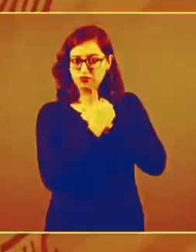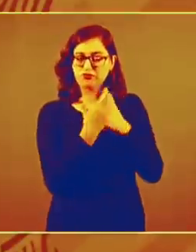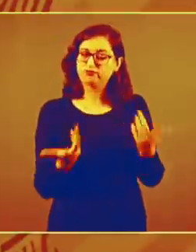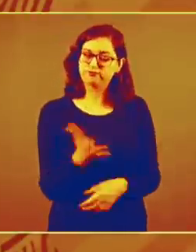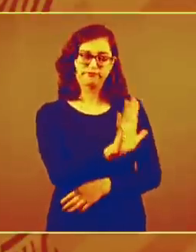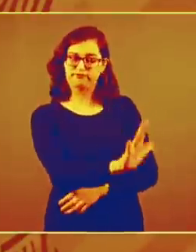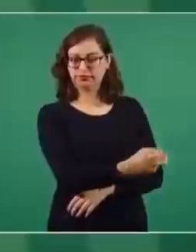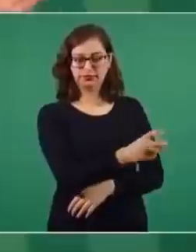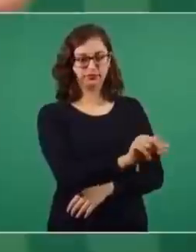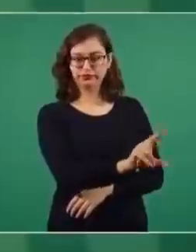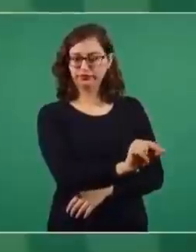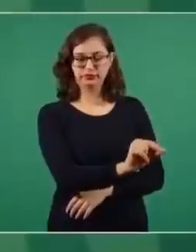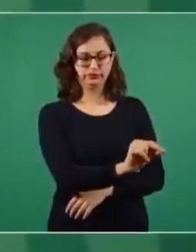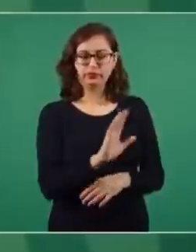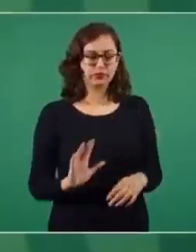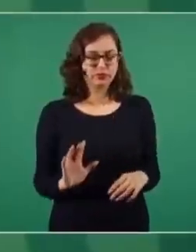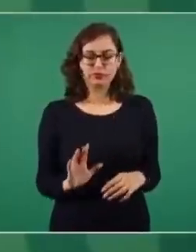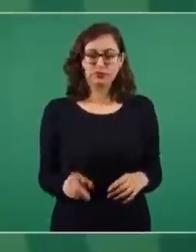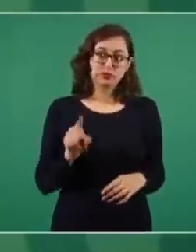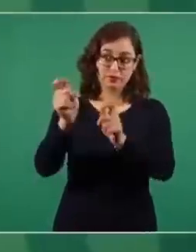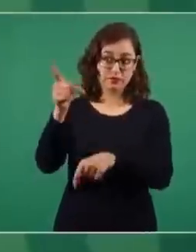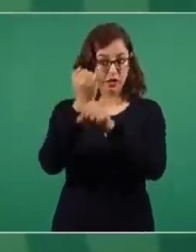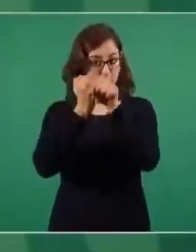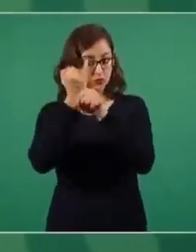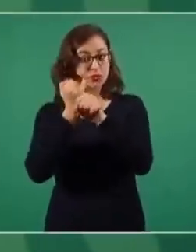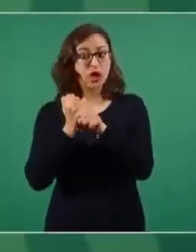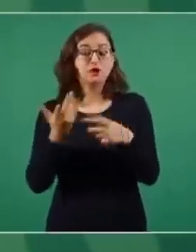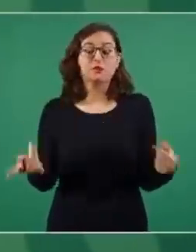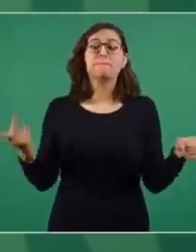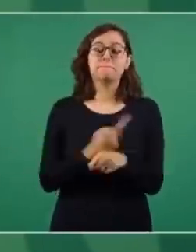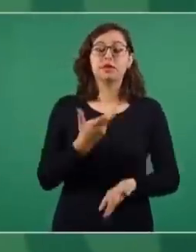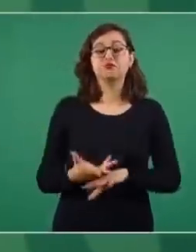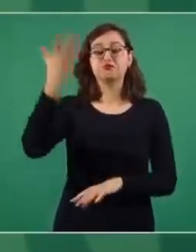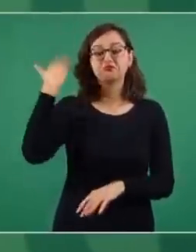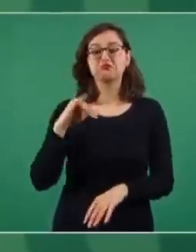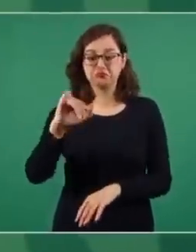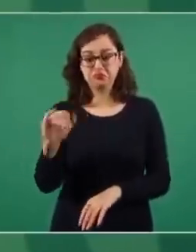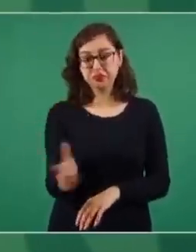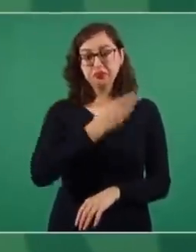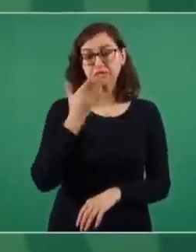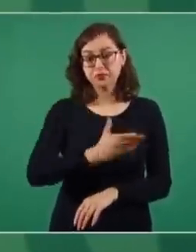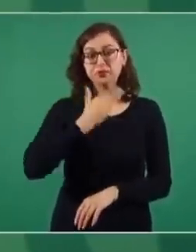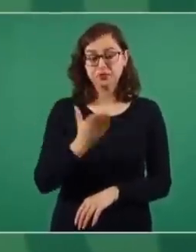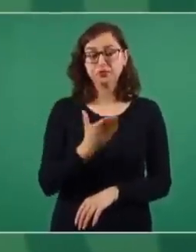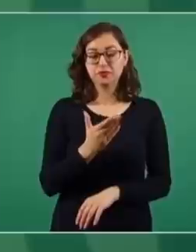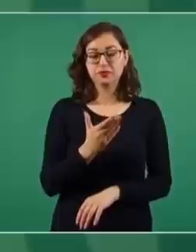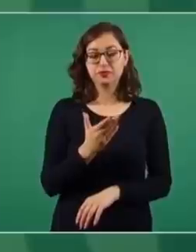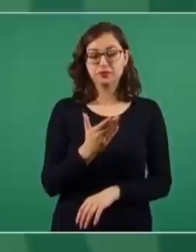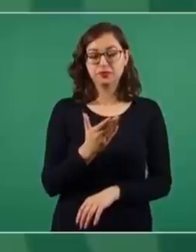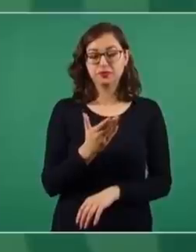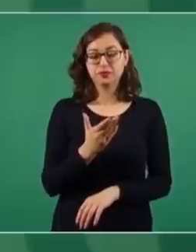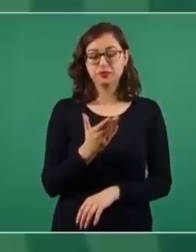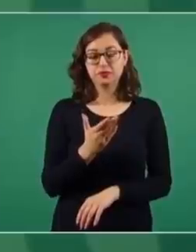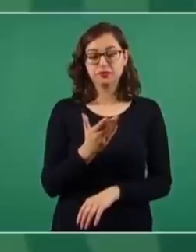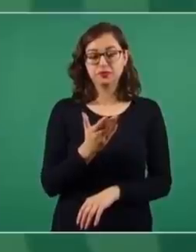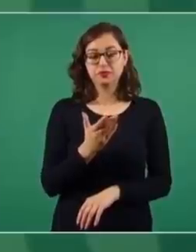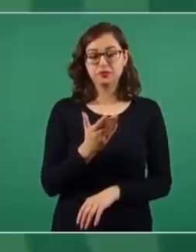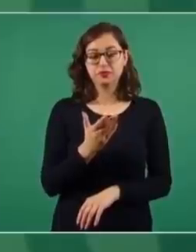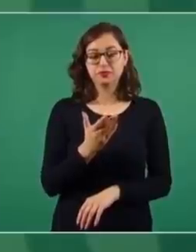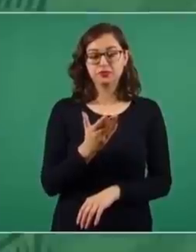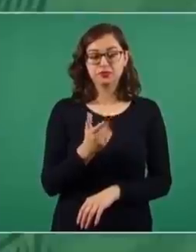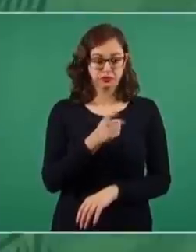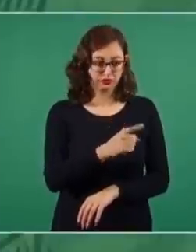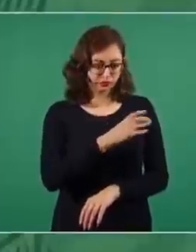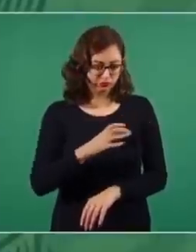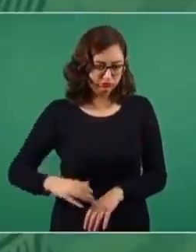Y dijimos no, eso le corresponde a la fiscalía. Porque antes se usaba el que, si no era